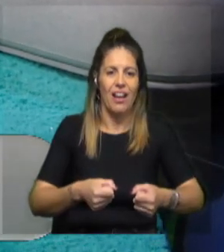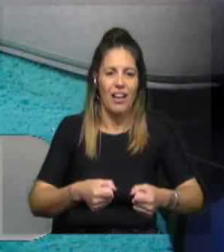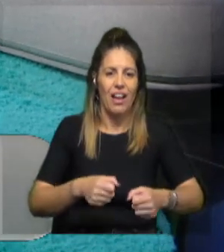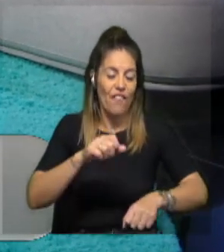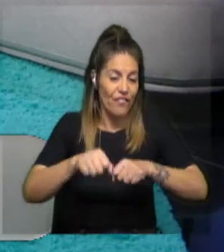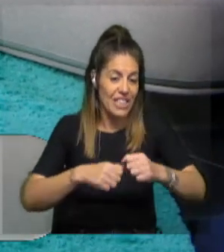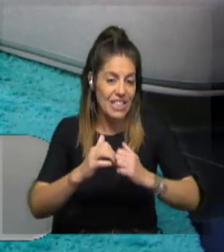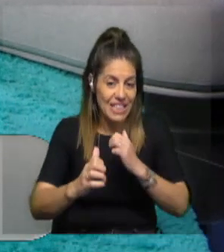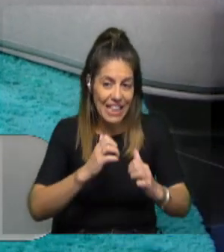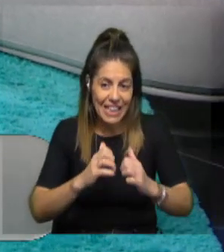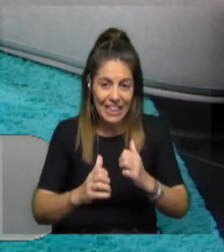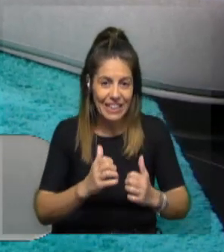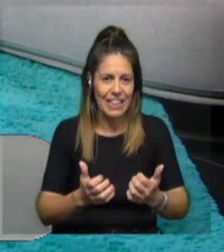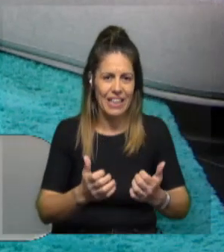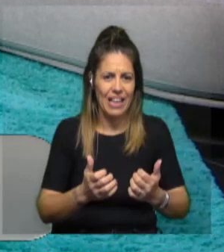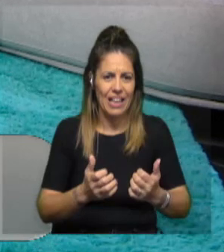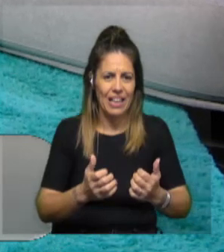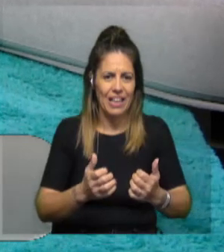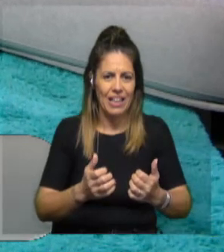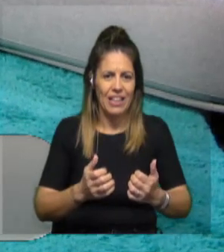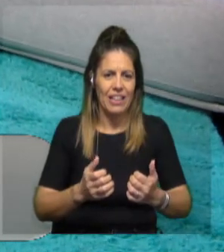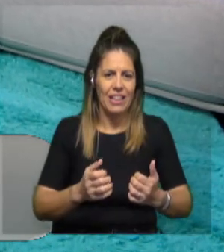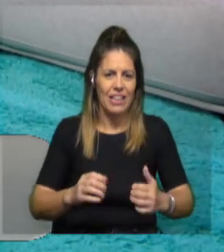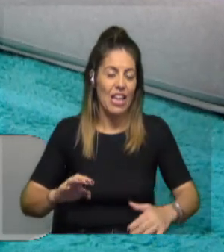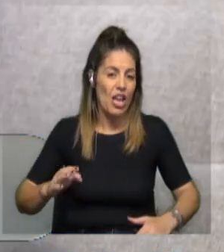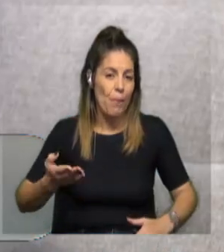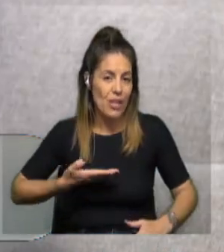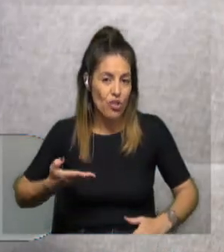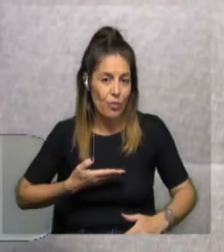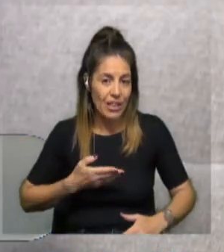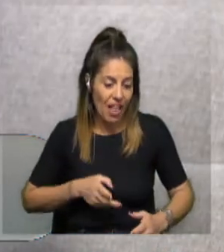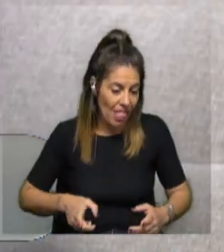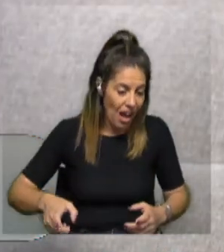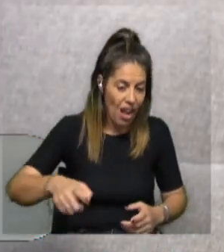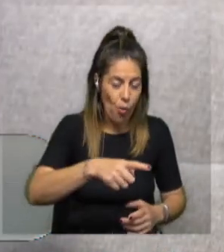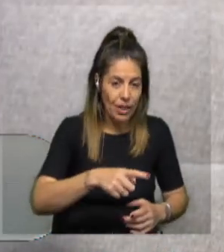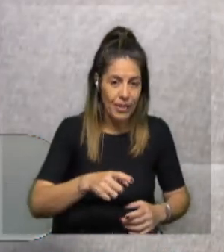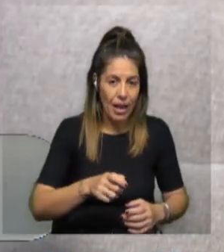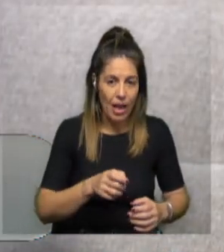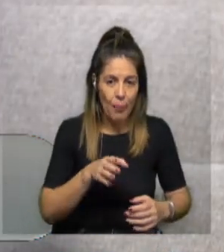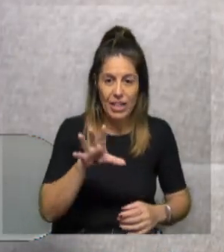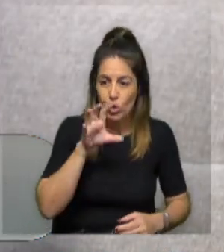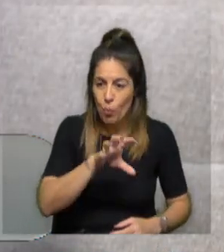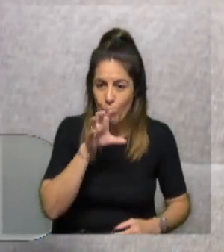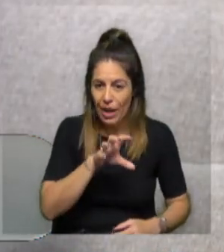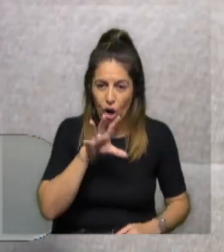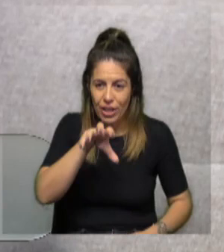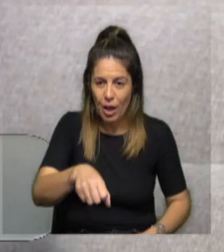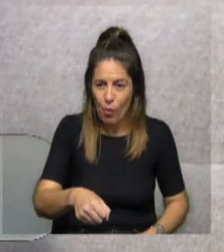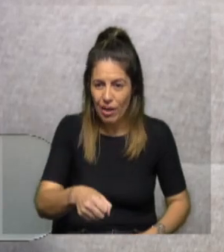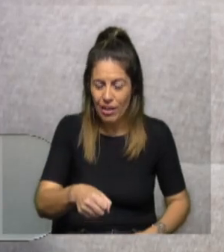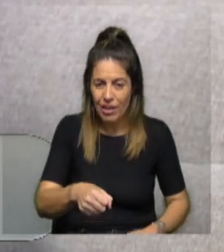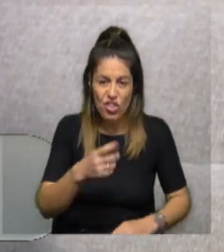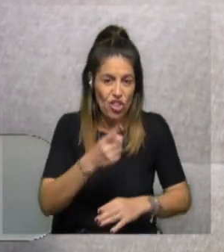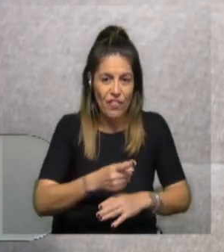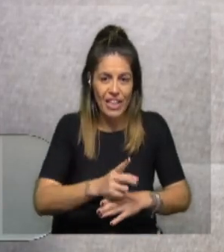bicis eléctricas y mi sobrina da la vuelta y aparece un perro y la muerde. O sea, es algo que ya debería estar controlado hace demasiado